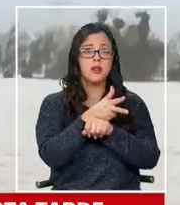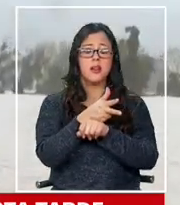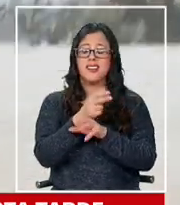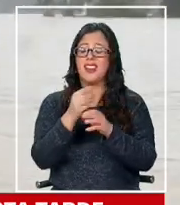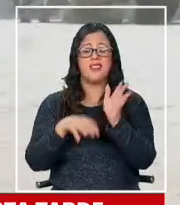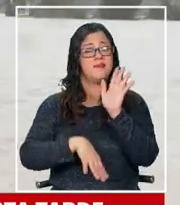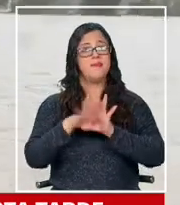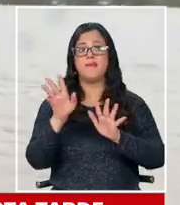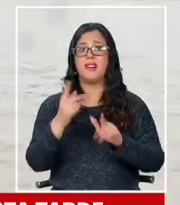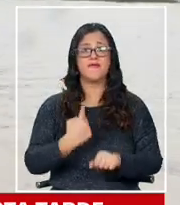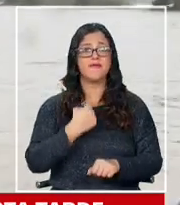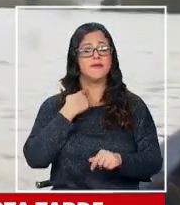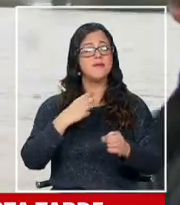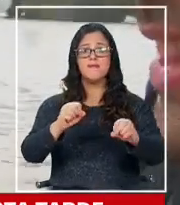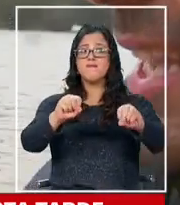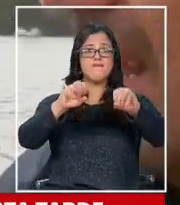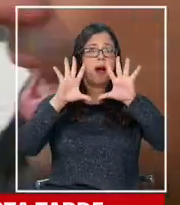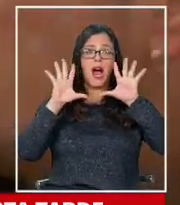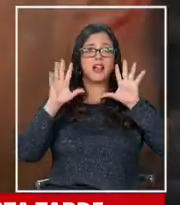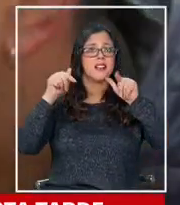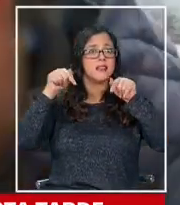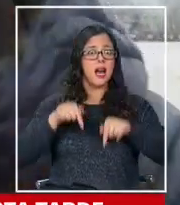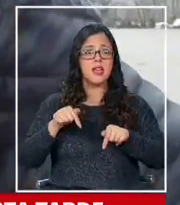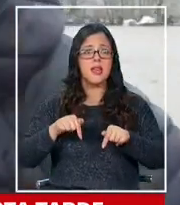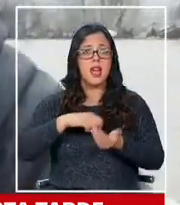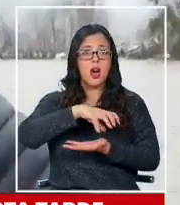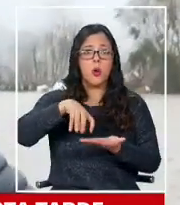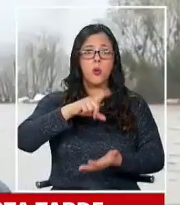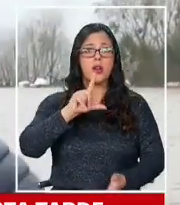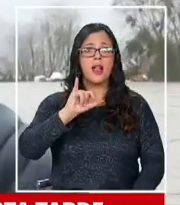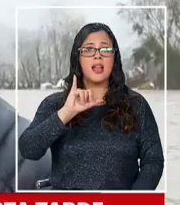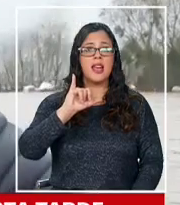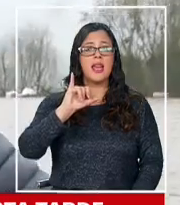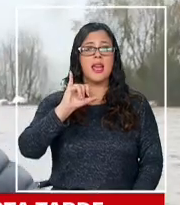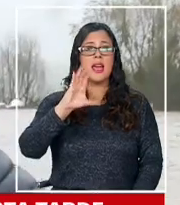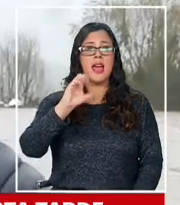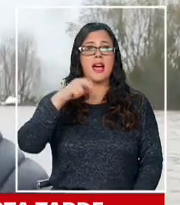más impactantes de esta jornada acá en Licantén, donde el río Matequito